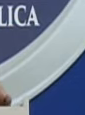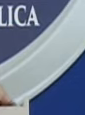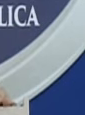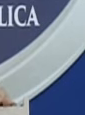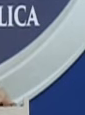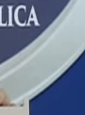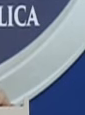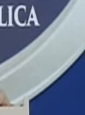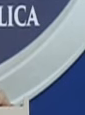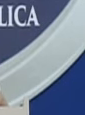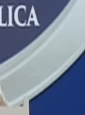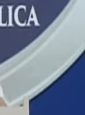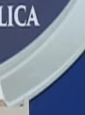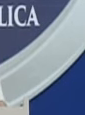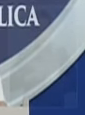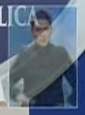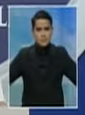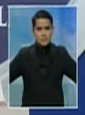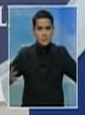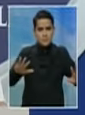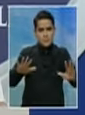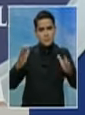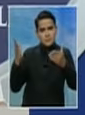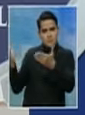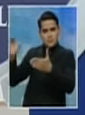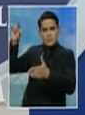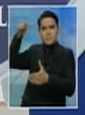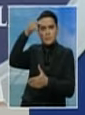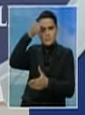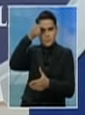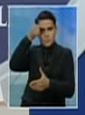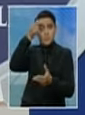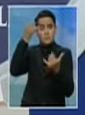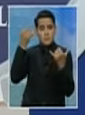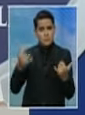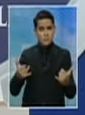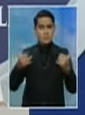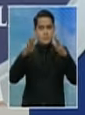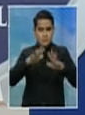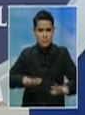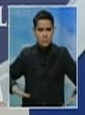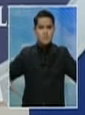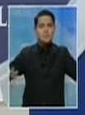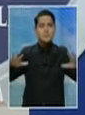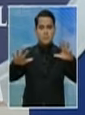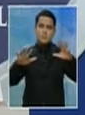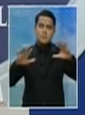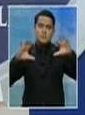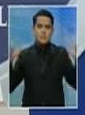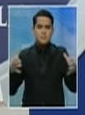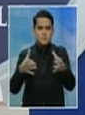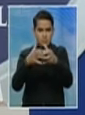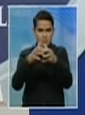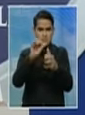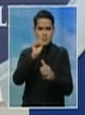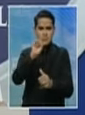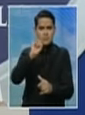pueblo hondureño. El gobierno de la República, a través del Sistema Nacional de Gestión de Riesgos,